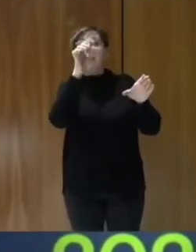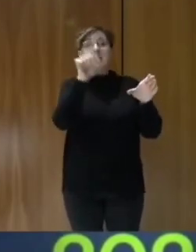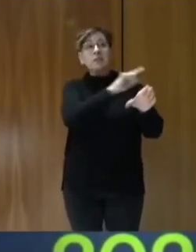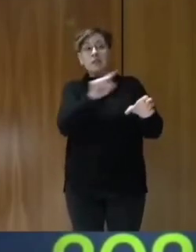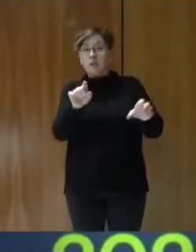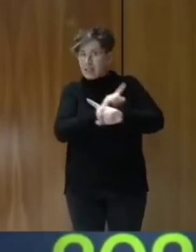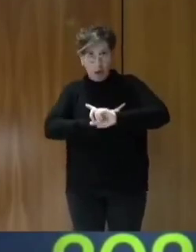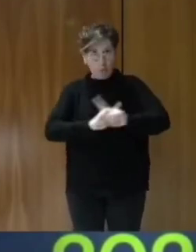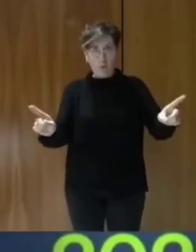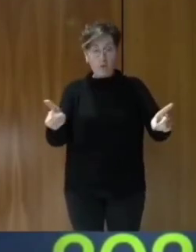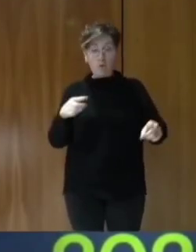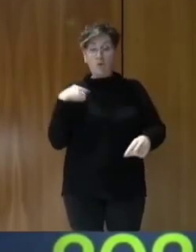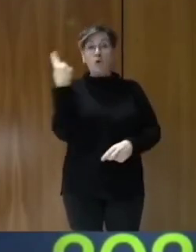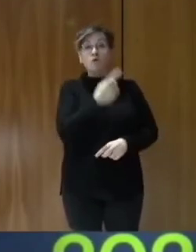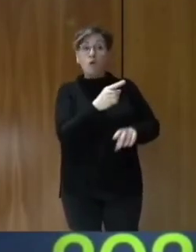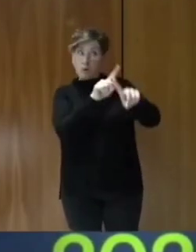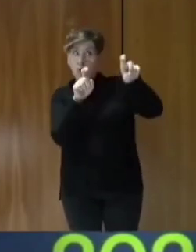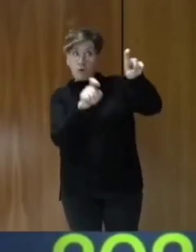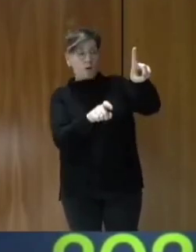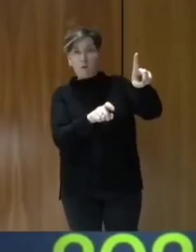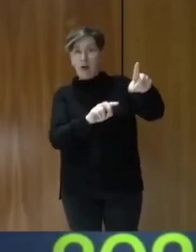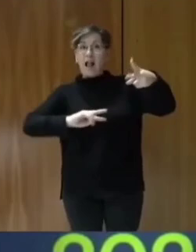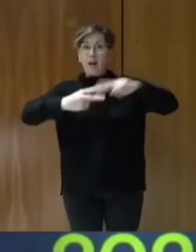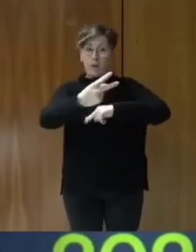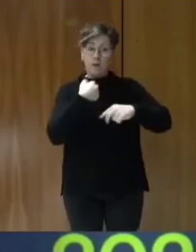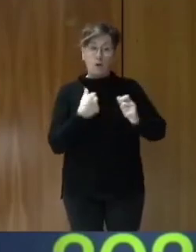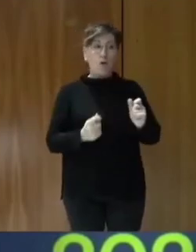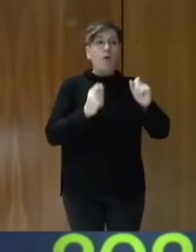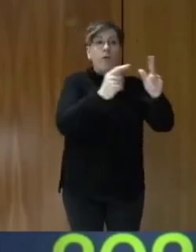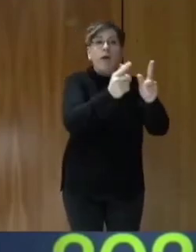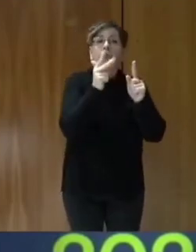no es para cuestionar a las mujeres, sino para ofrecerles todos los derechos